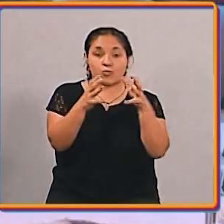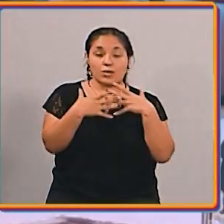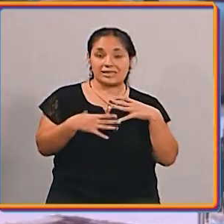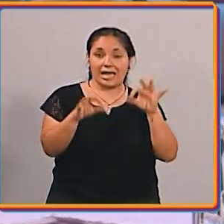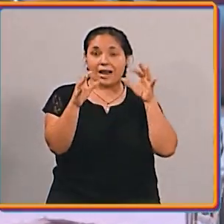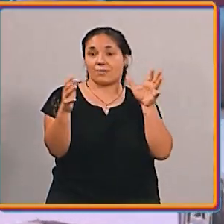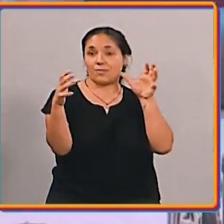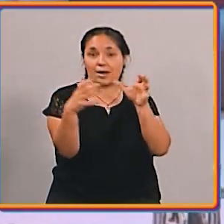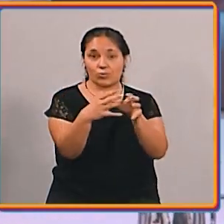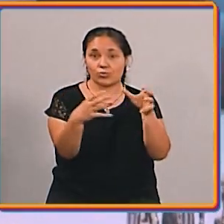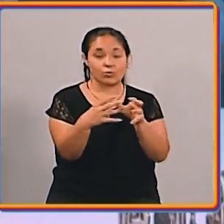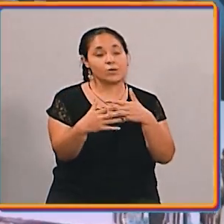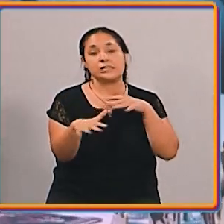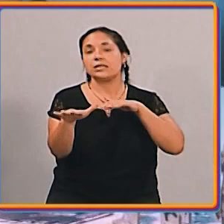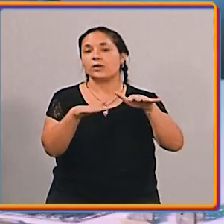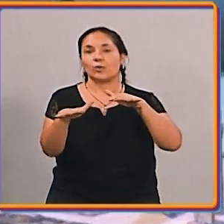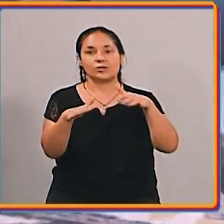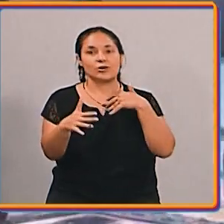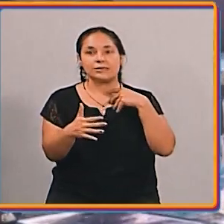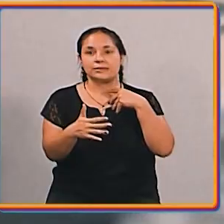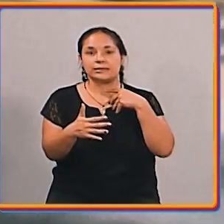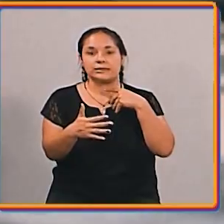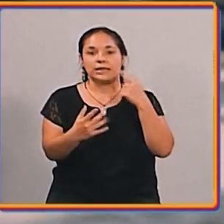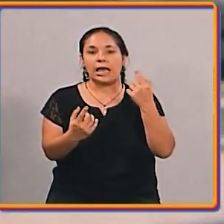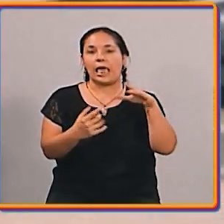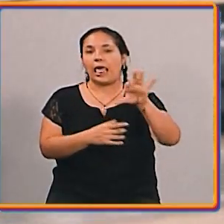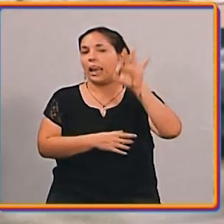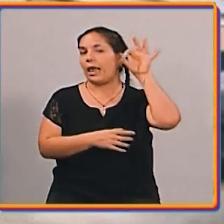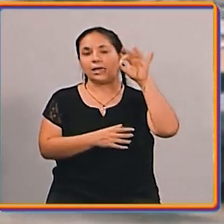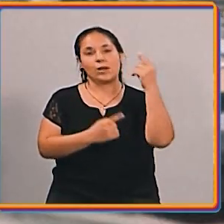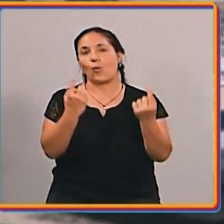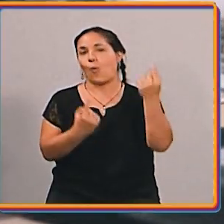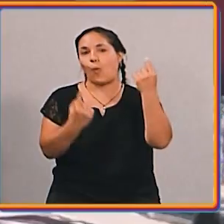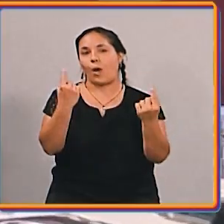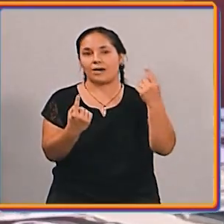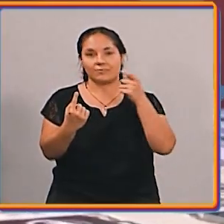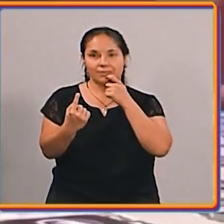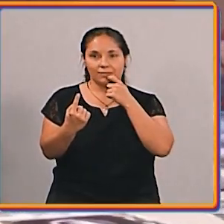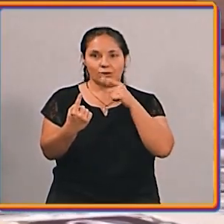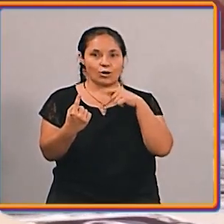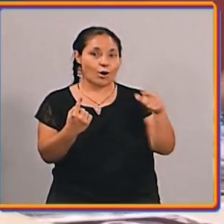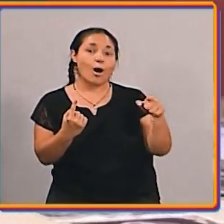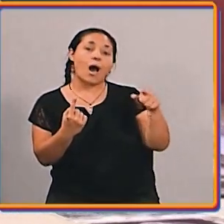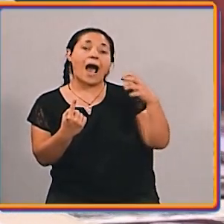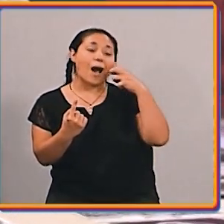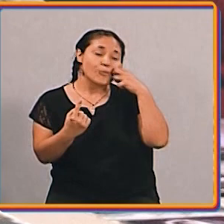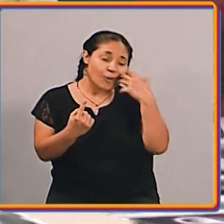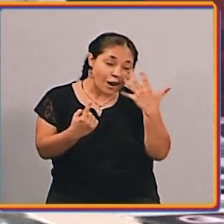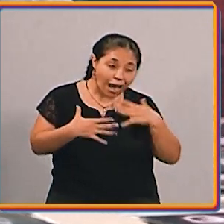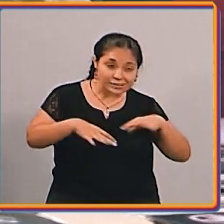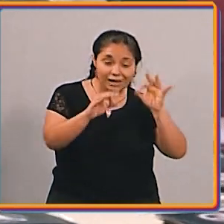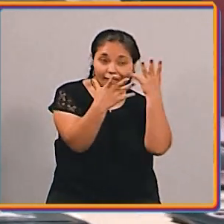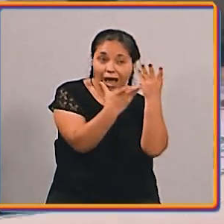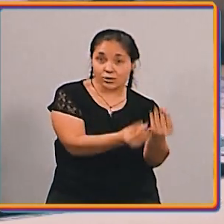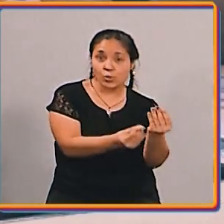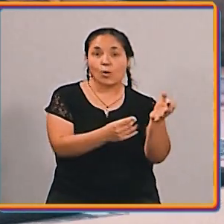supervivientes, muchas veces nos enfrentaremos a situaciones donde deberemos elegir, por ejemplo, entre salvar la vida de ancianos